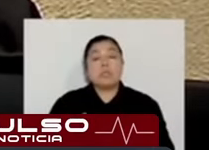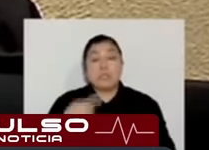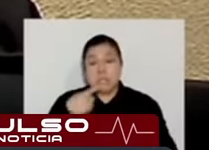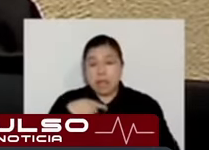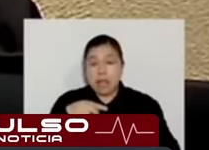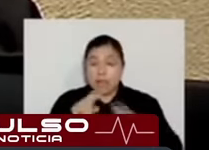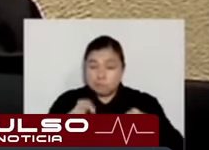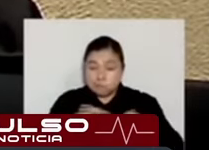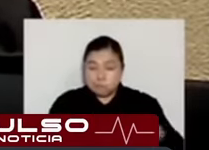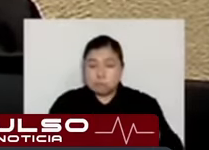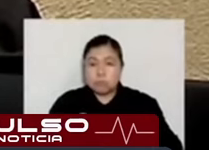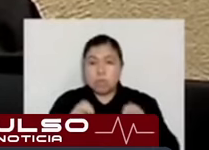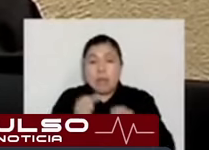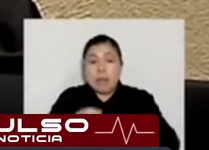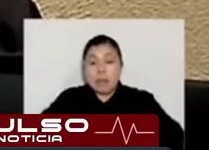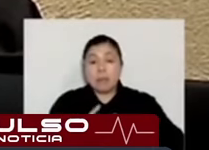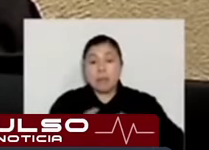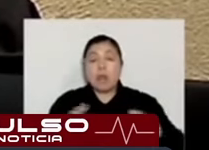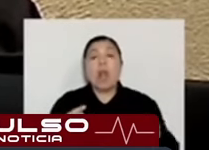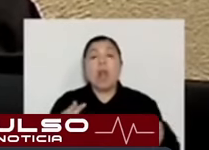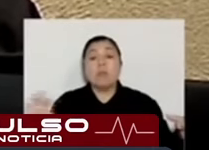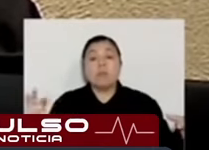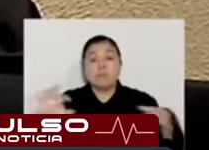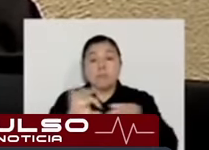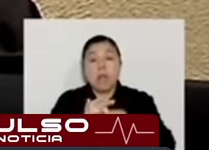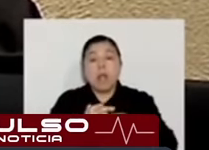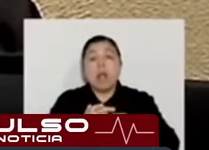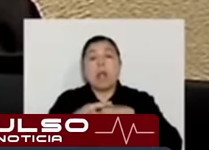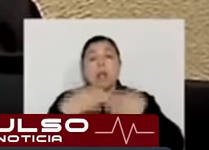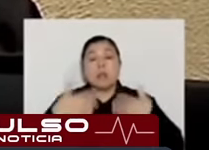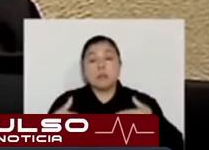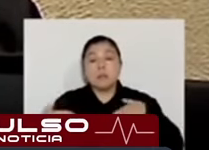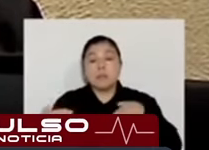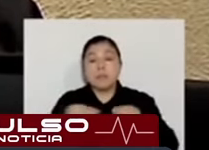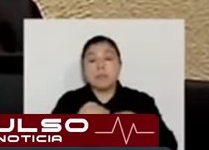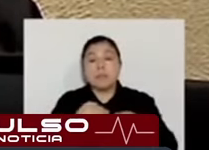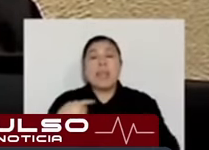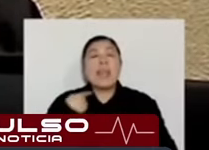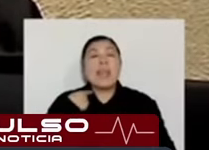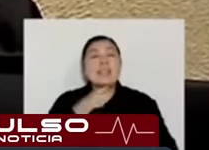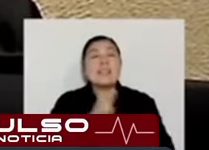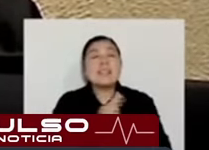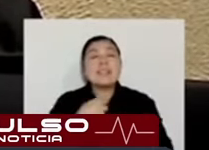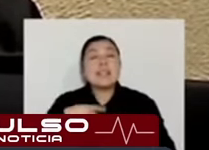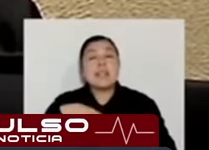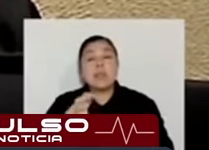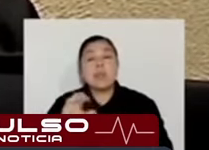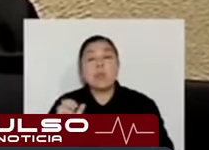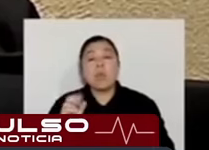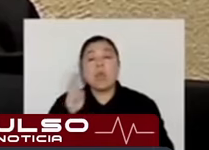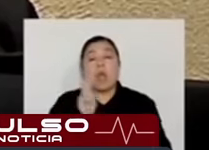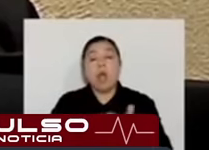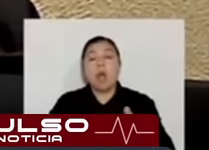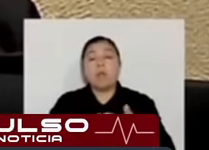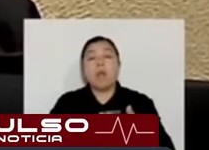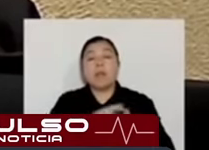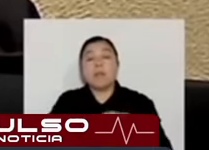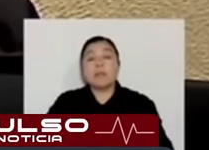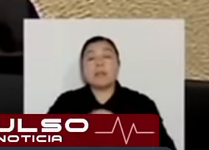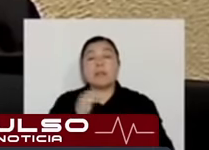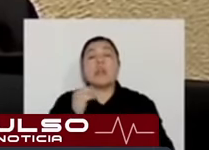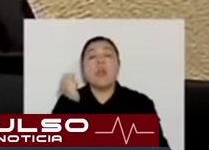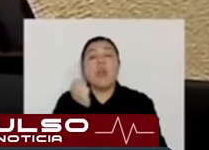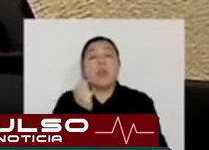que permita la habilitación de una vía camino a Chinquihue. Por lo tanto, pido oficiar al Ministerio de Transporte para que se haga este trabajo. Y